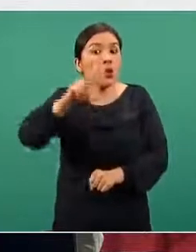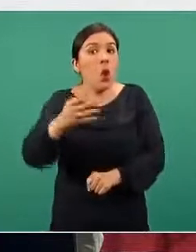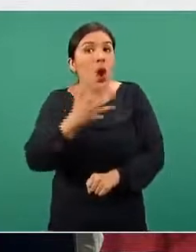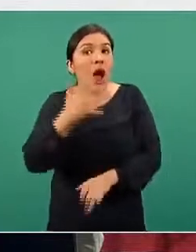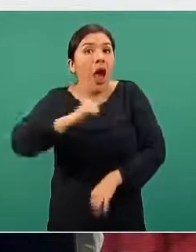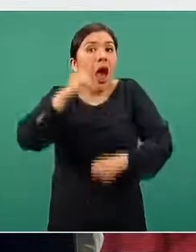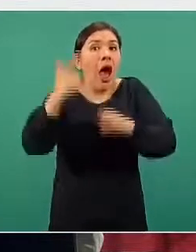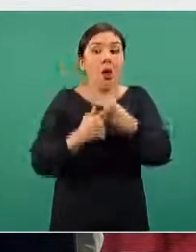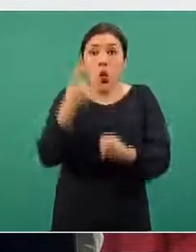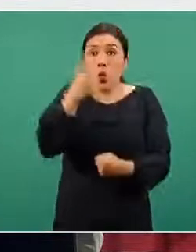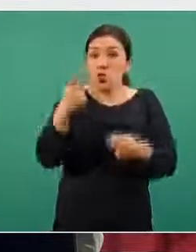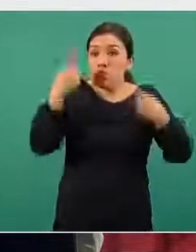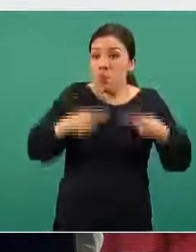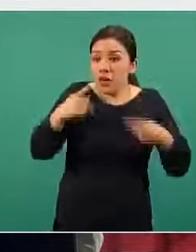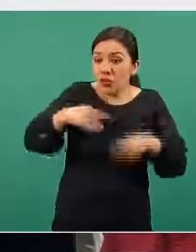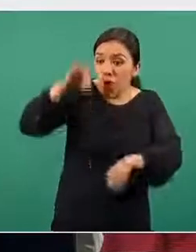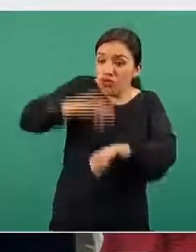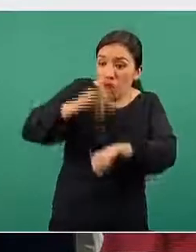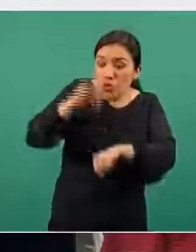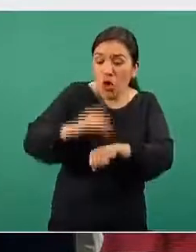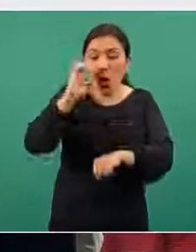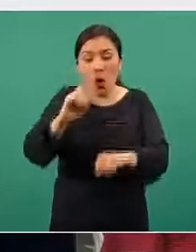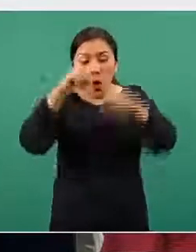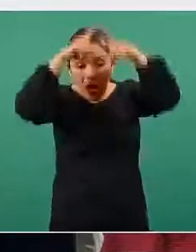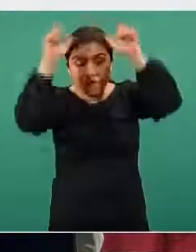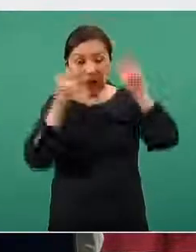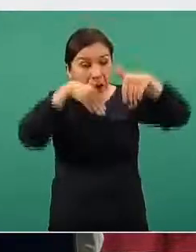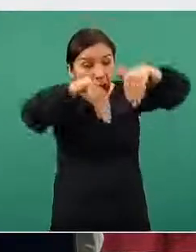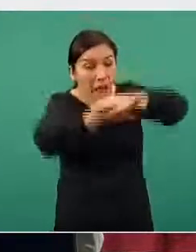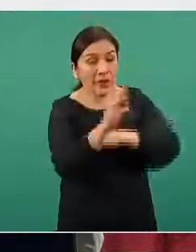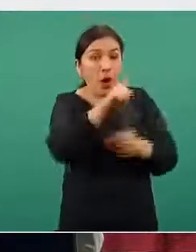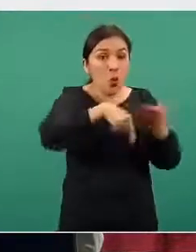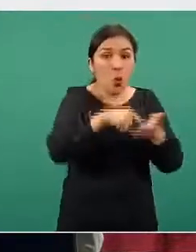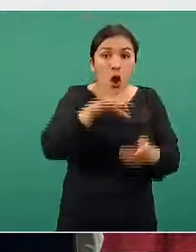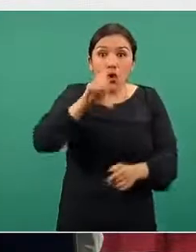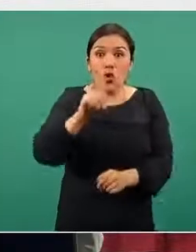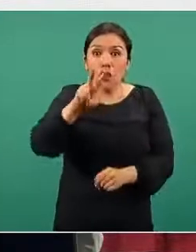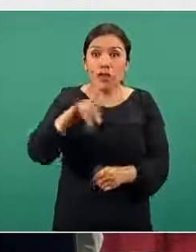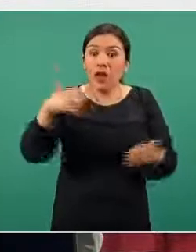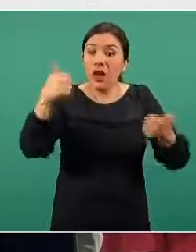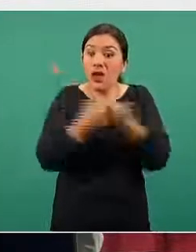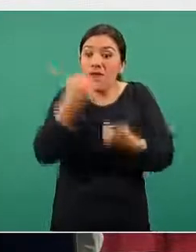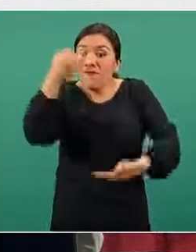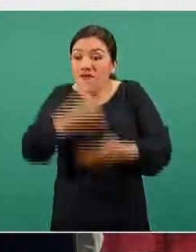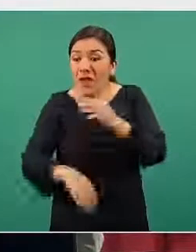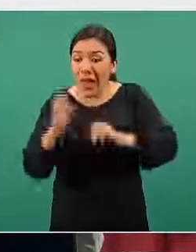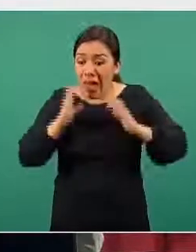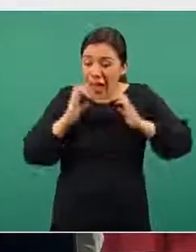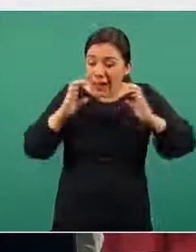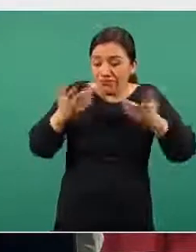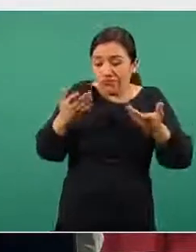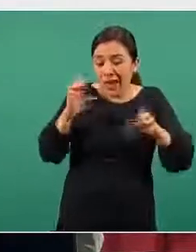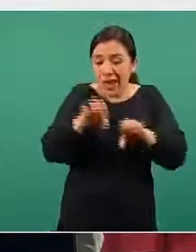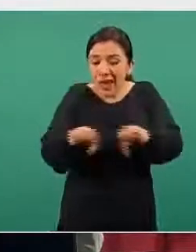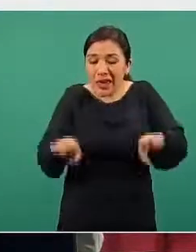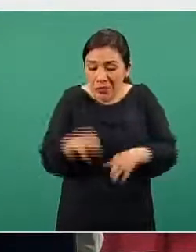permitíamos que un médico o una enfermera entrara a un área COVID sin este equipo reglamentario, con un protocolo